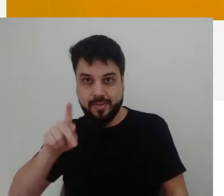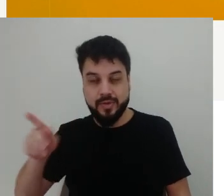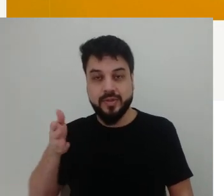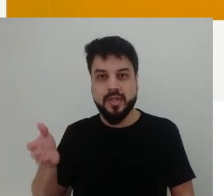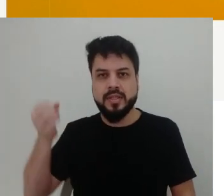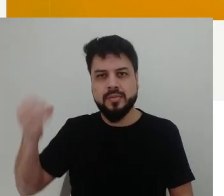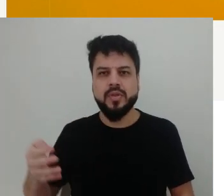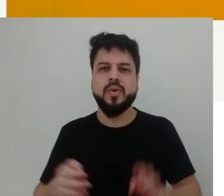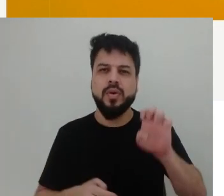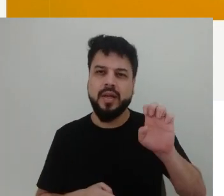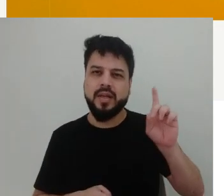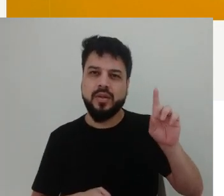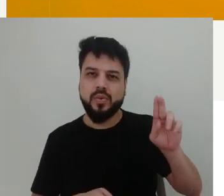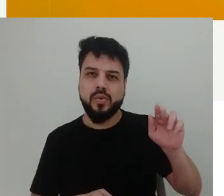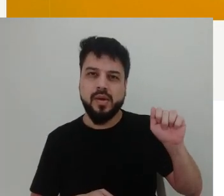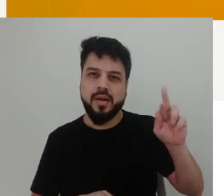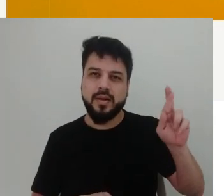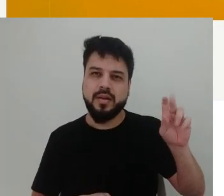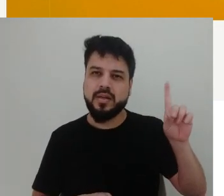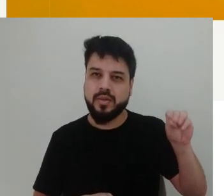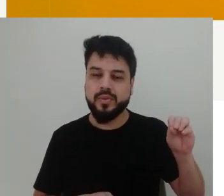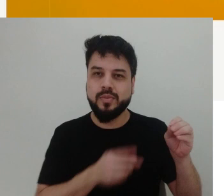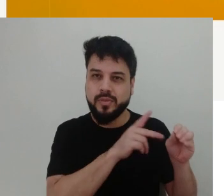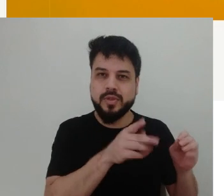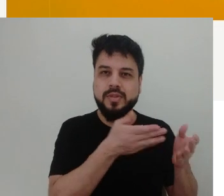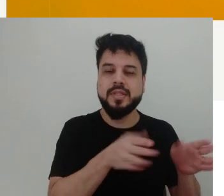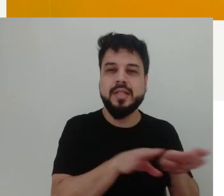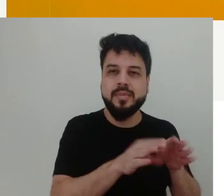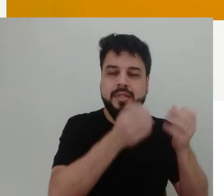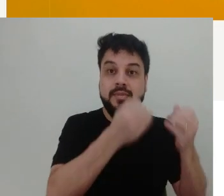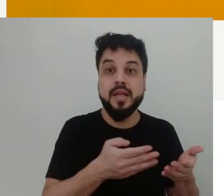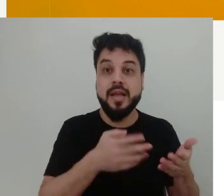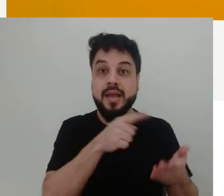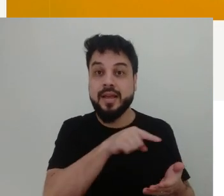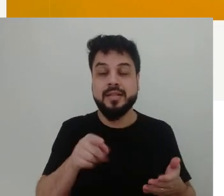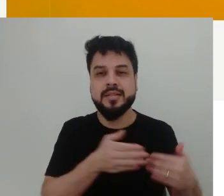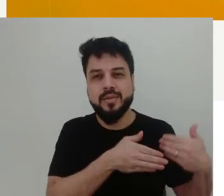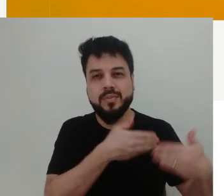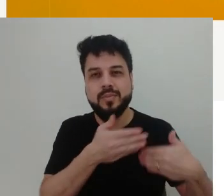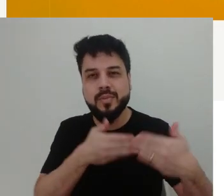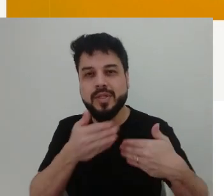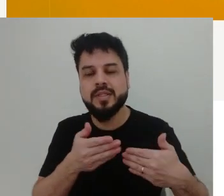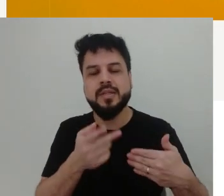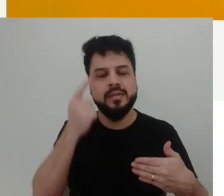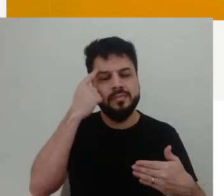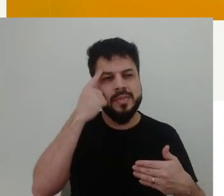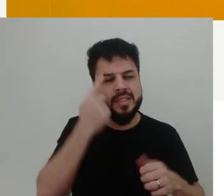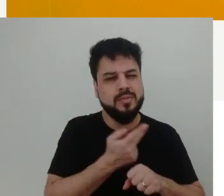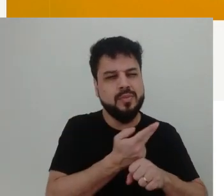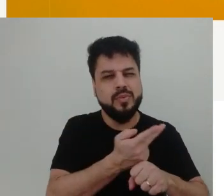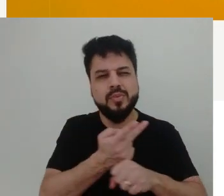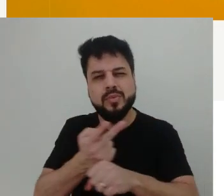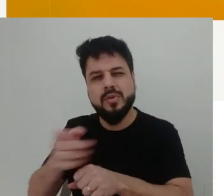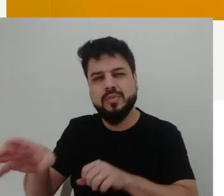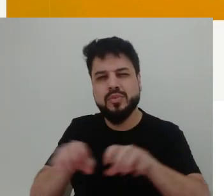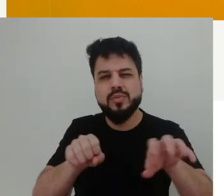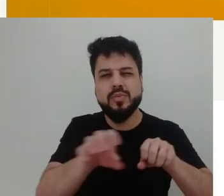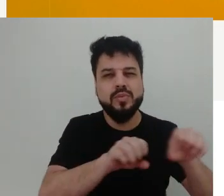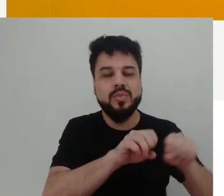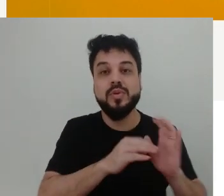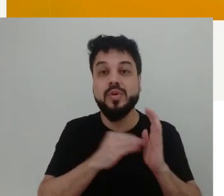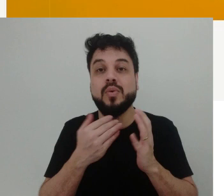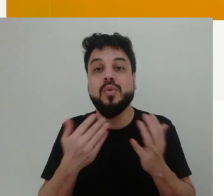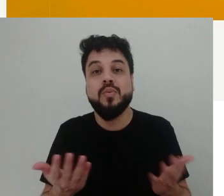años 20 y 30 con la irrupción de las vanguardias es un momento donde vemos tan claramente cómo las artes están irrumpiendo, jamaqueando